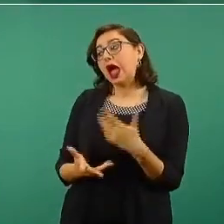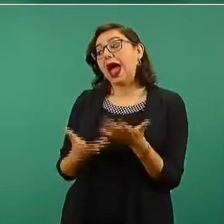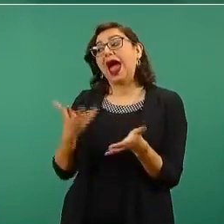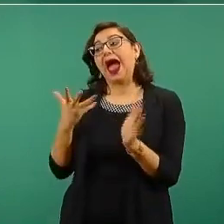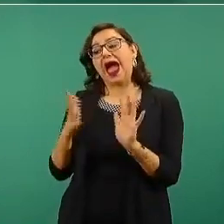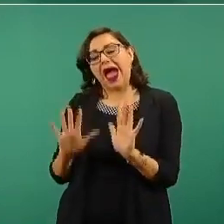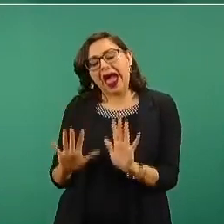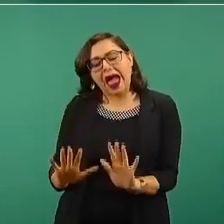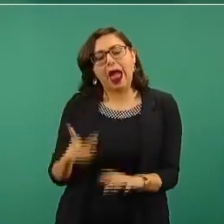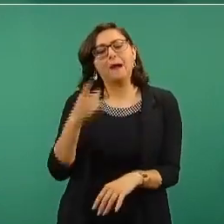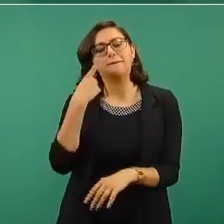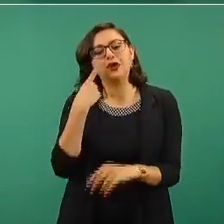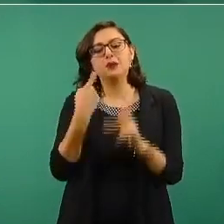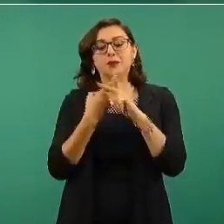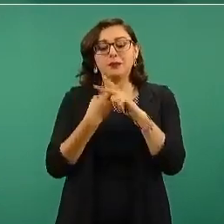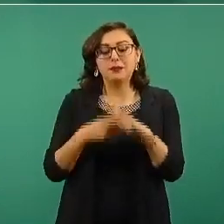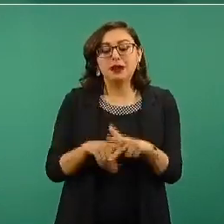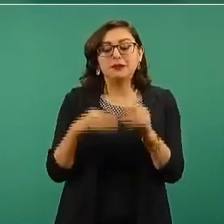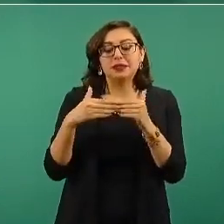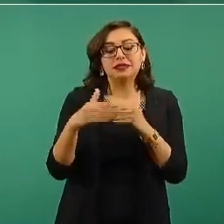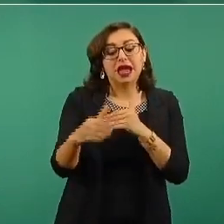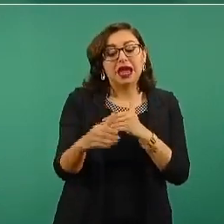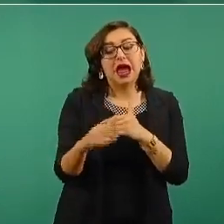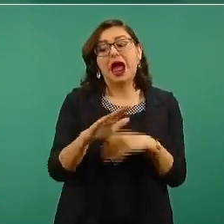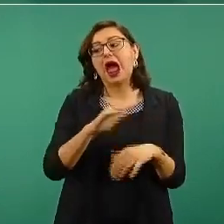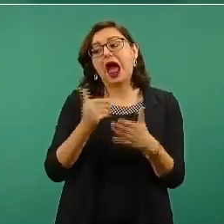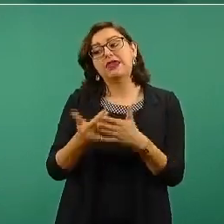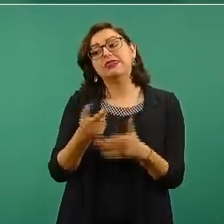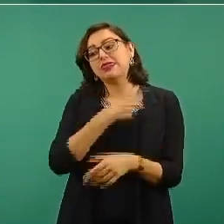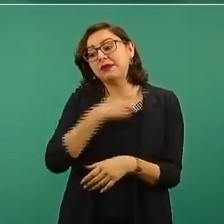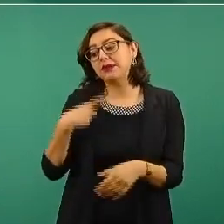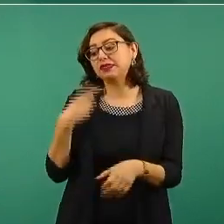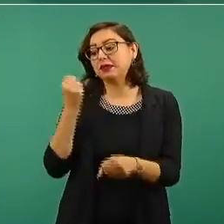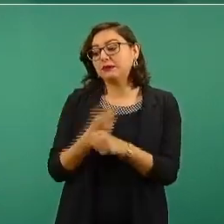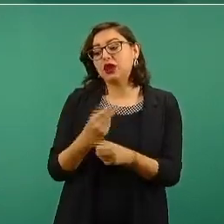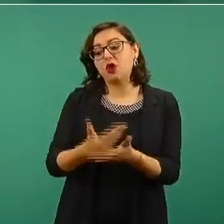inicie nos tienen que pagar por adelantado.